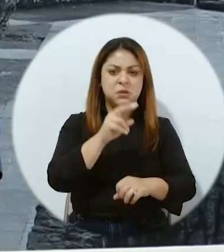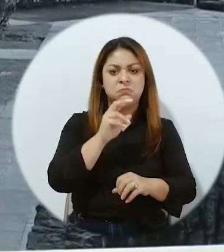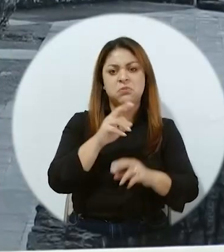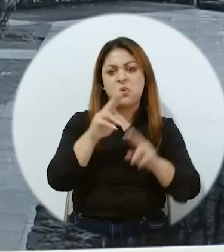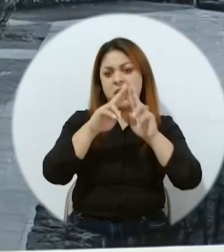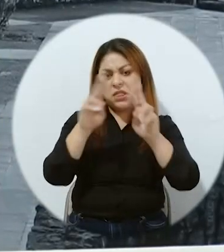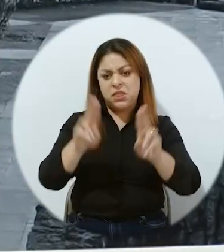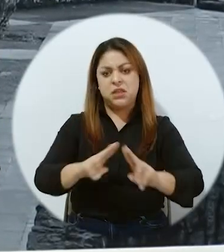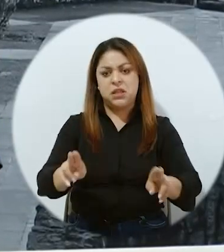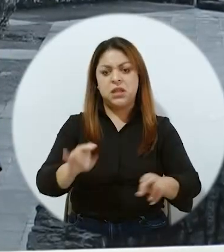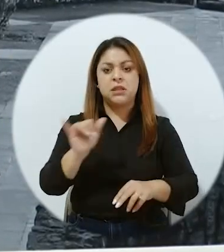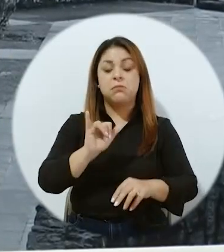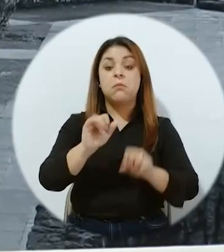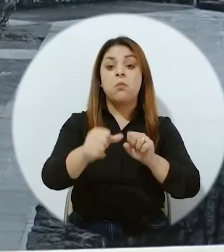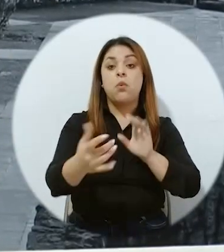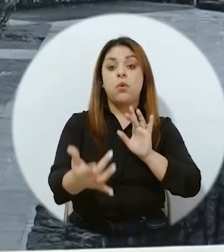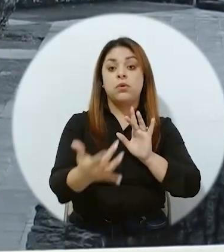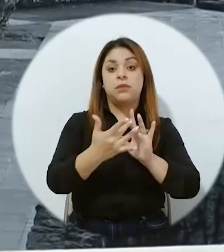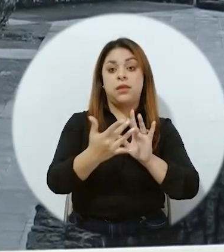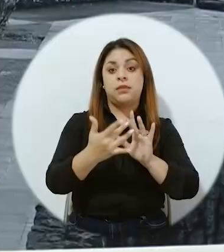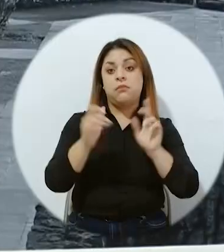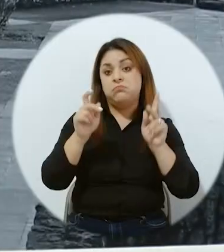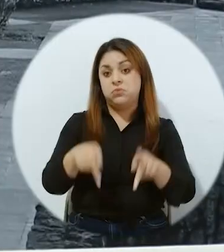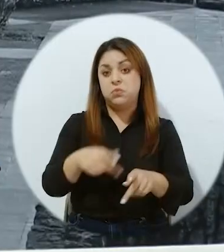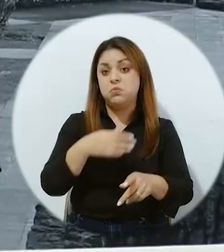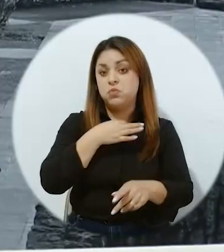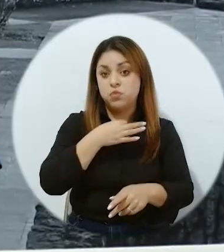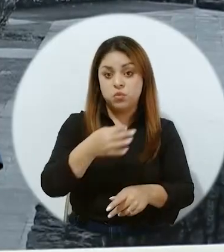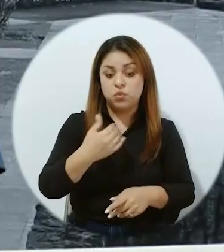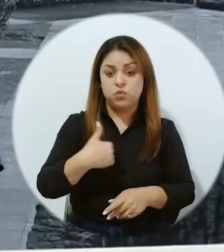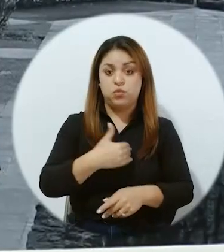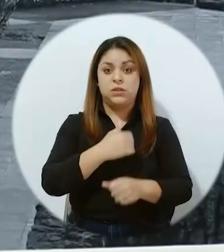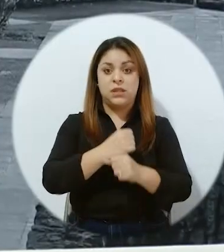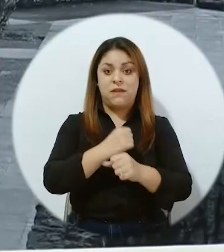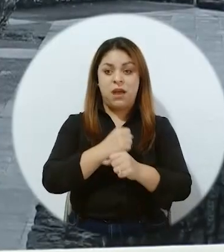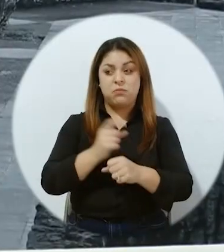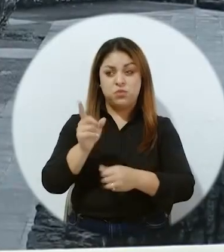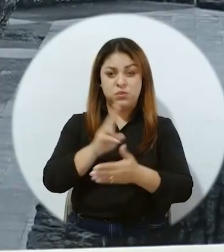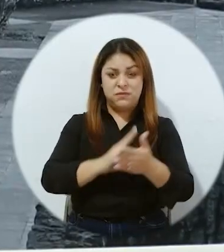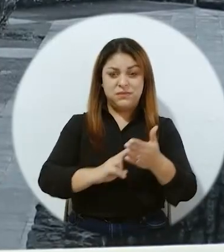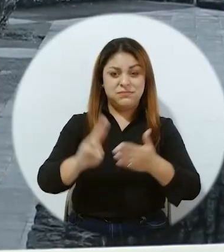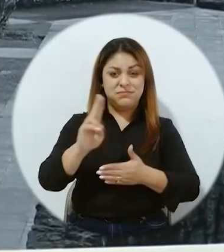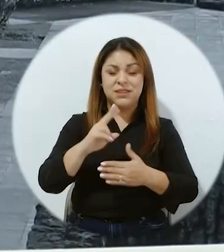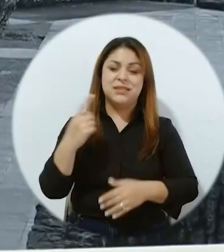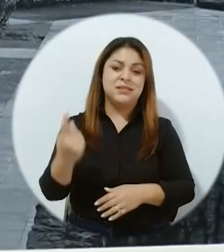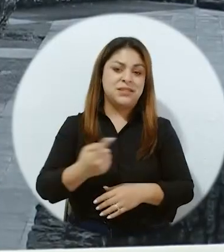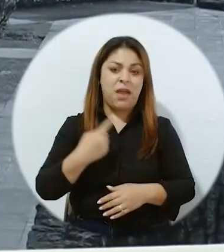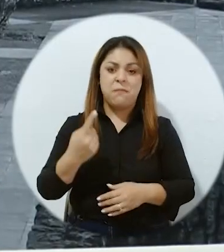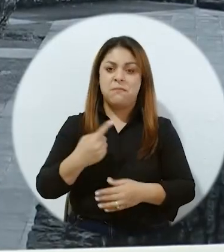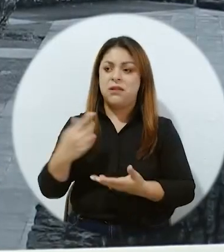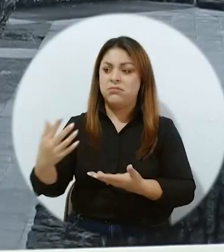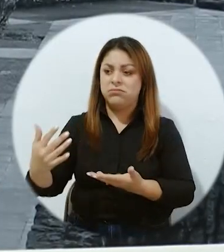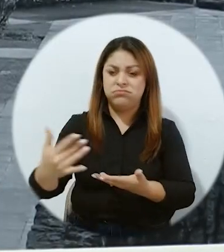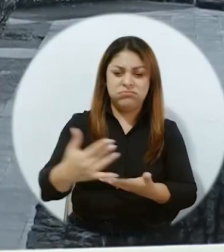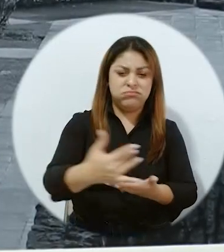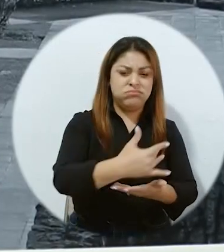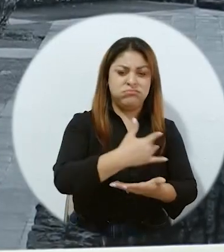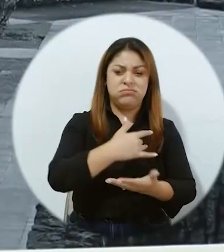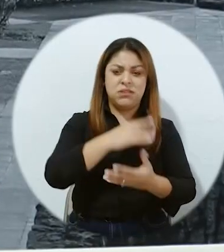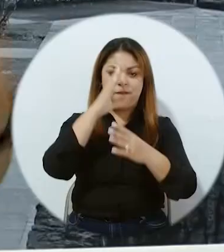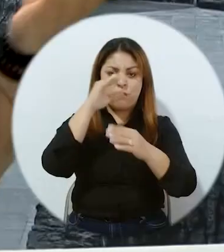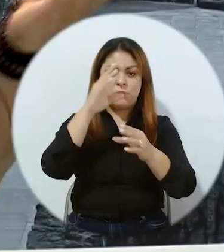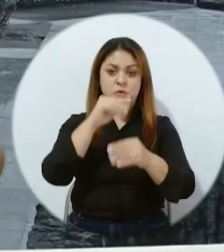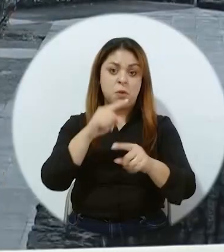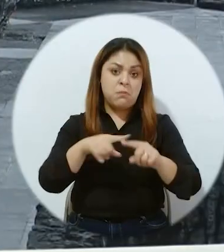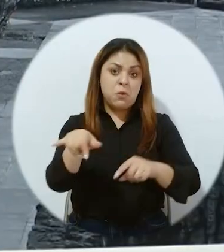muchas cosas en Internet. Nos pueden contactar las personas con todo gusto. Nosotros, como trabajamos en la universidad, siempre estamos recopilando mucha información,